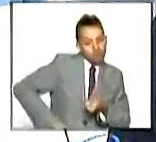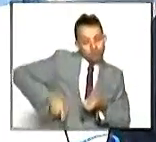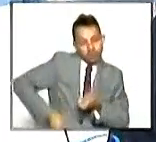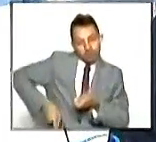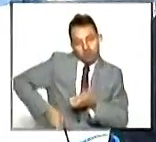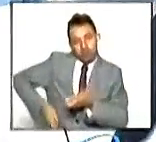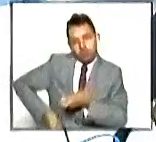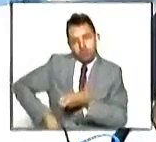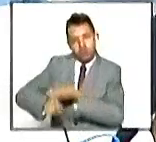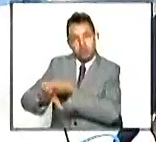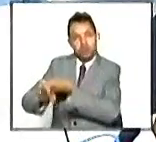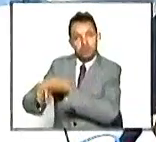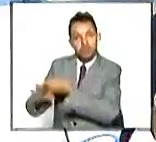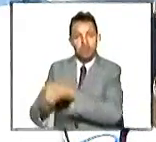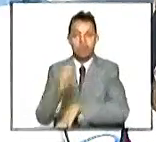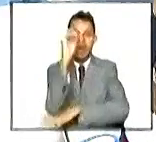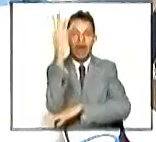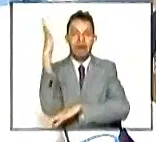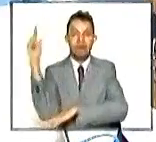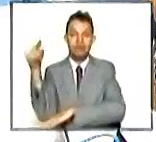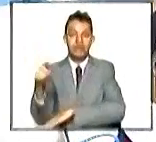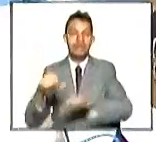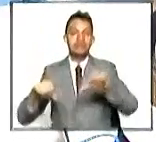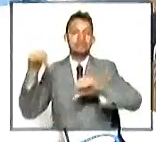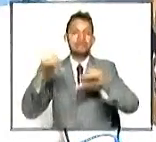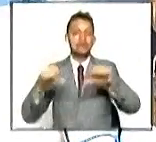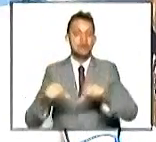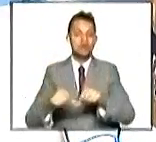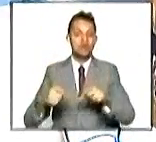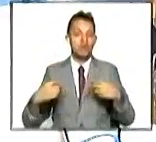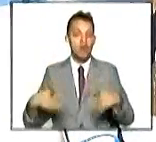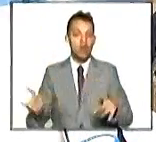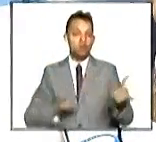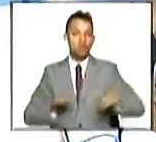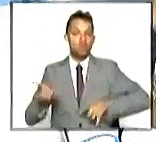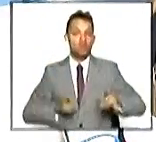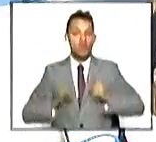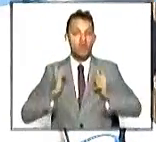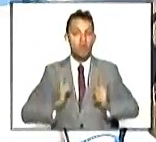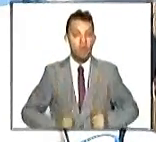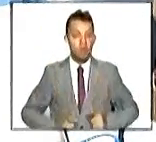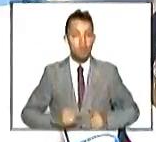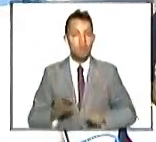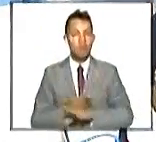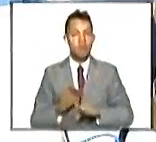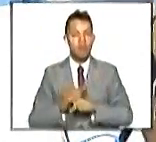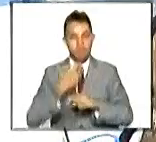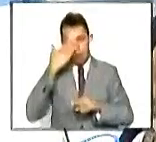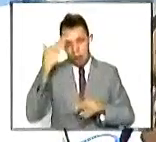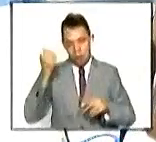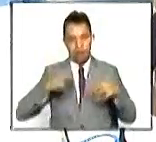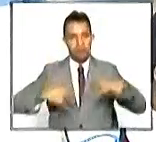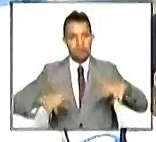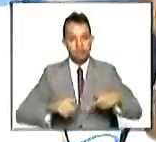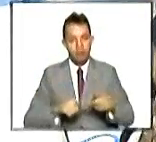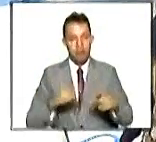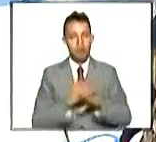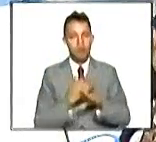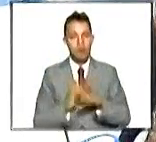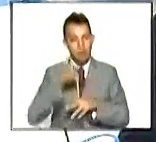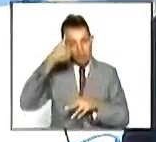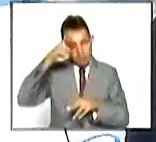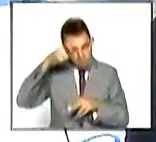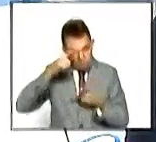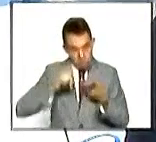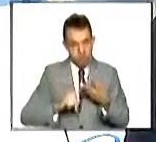pesados que se van quedando en el cuerpo. Producen daños neurológicos, Alzheimer, Parkinson, demencia senil, impotencia